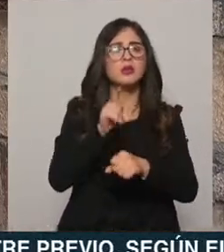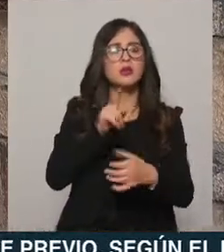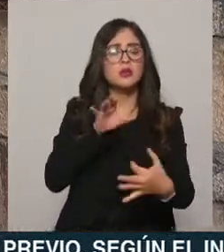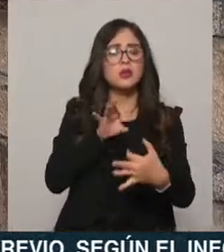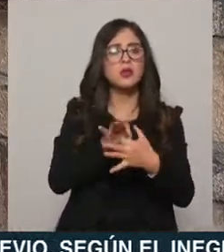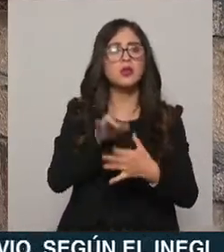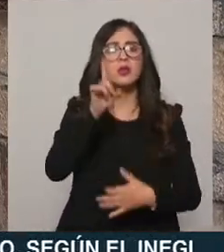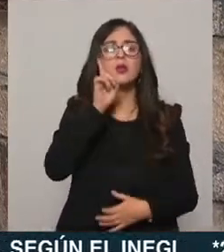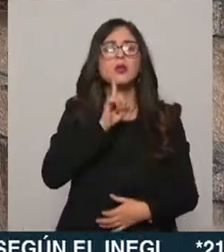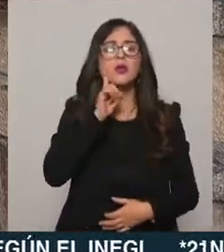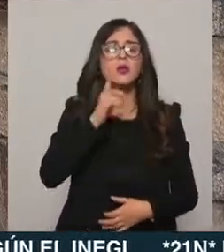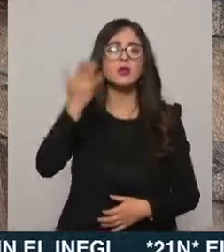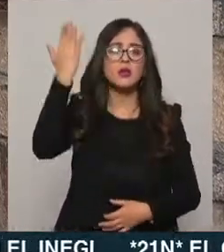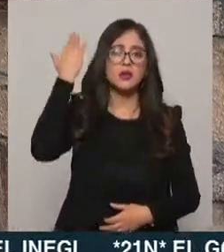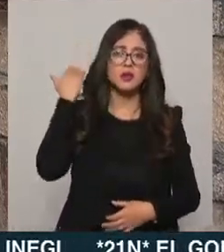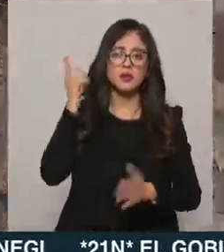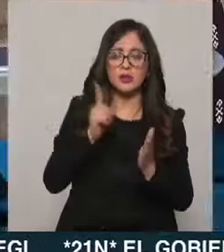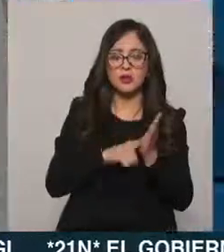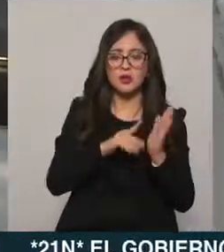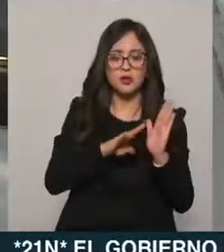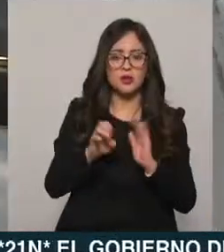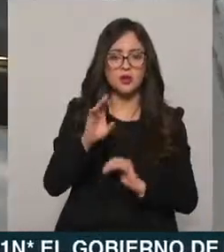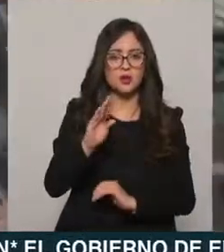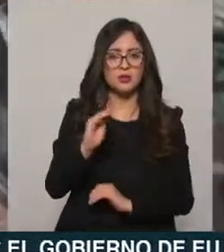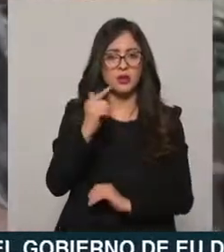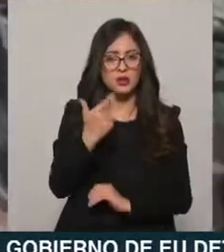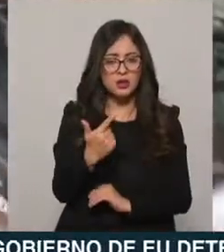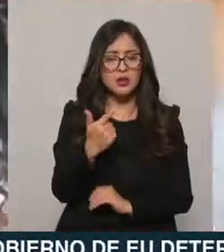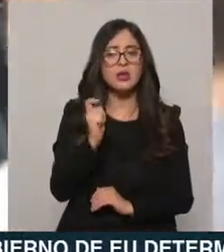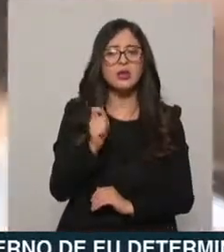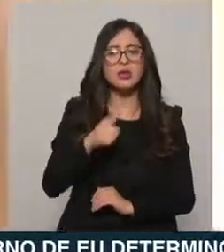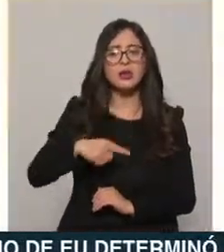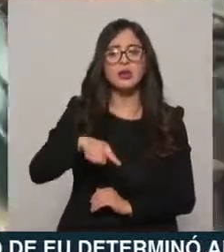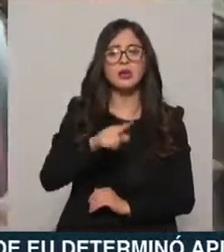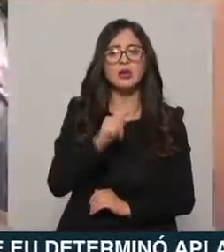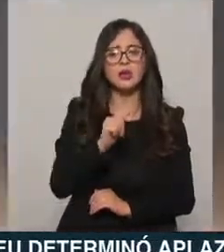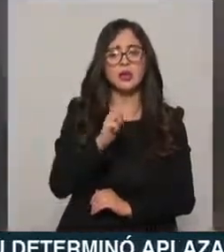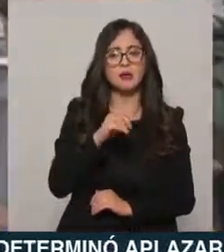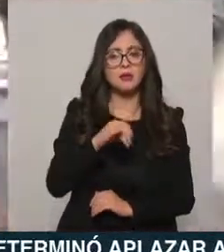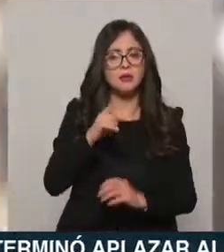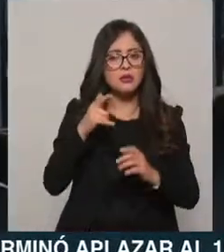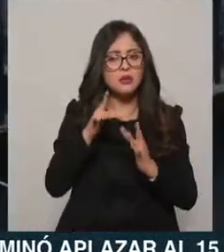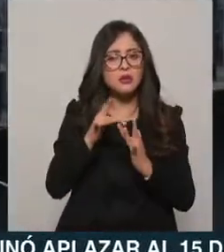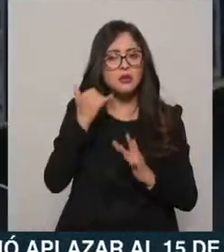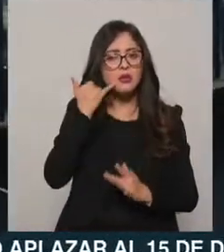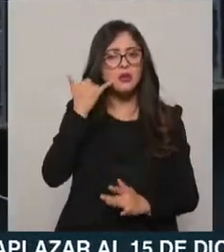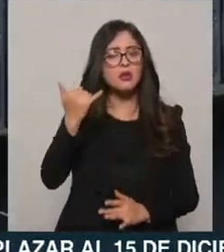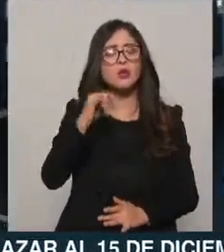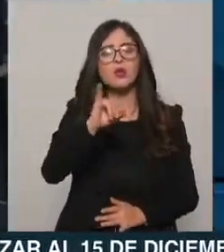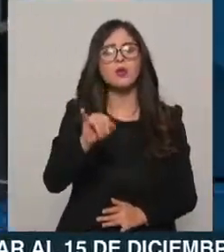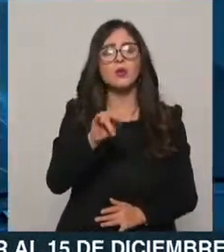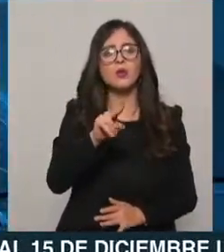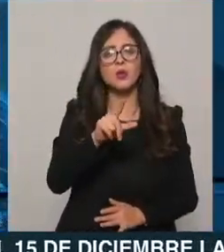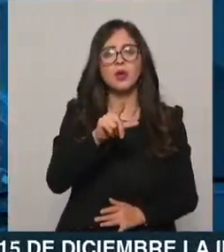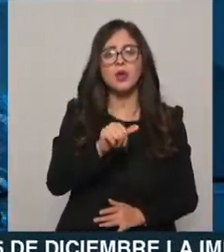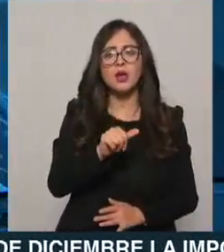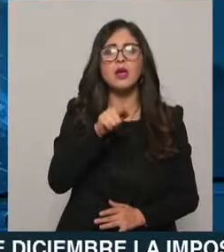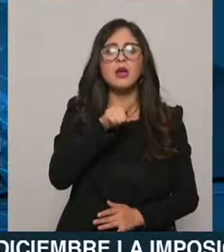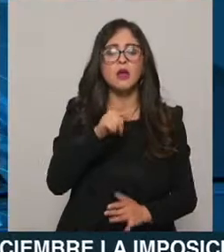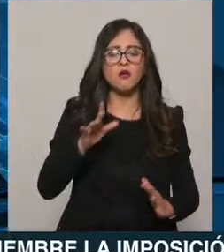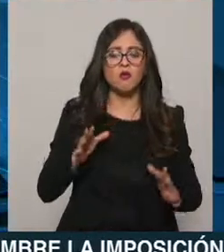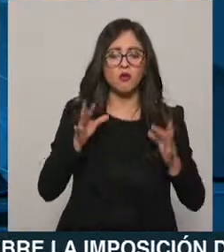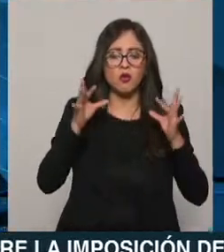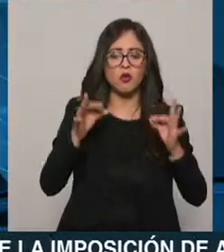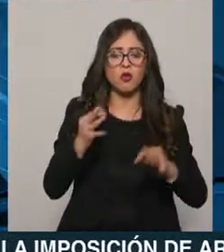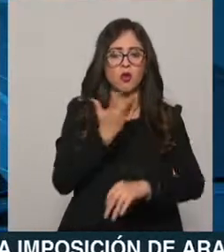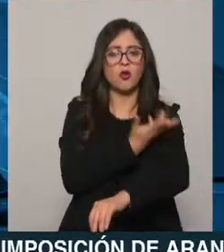mujeres desde 1997. Se trata de Vereda Temis y hoy tenemos en la línea telefónica a Julia Pérez. Ella es fundadora y